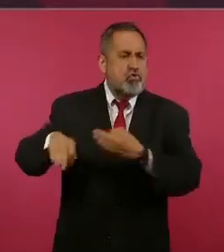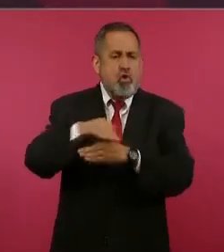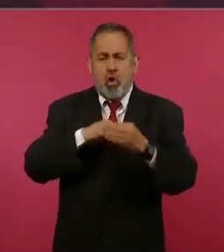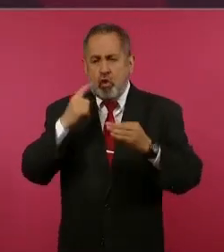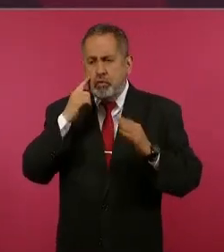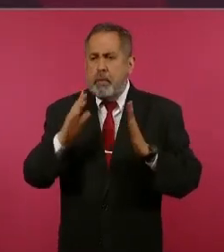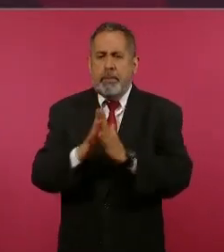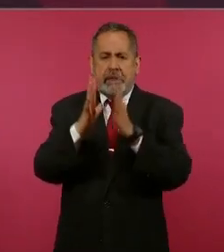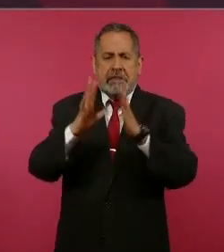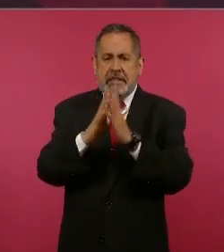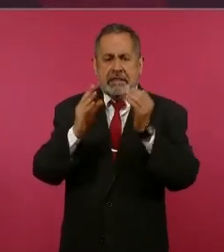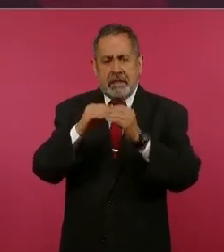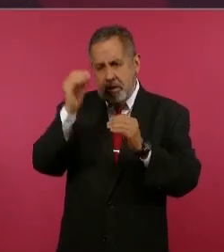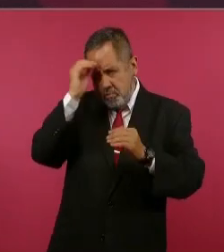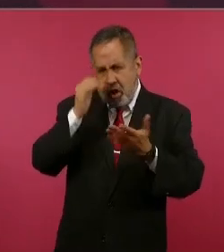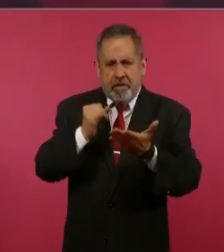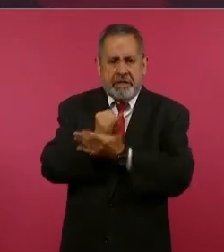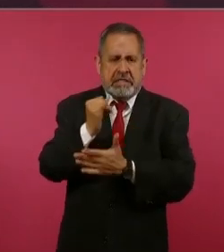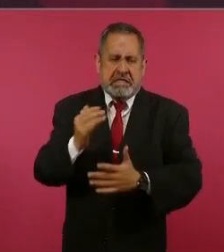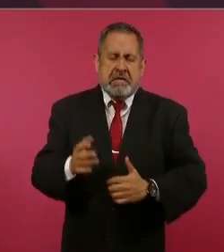había,